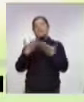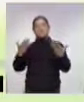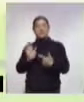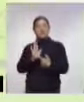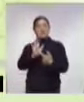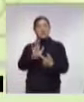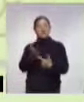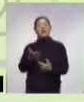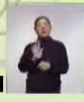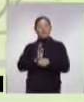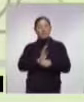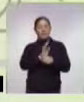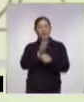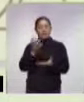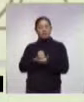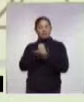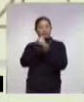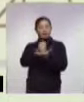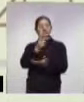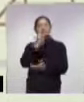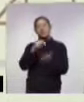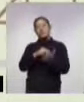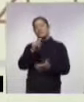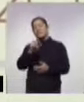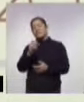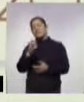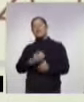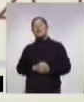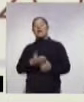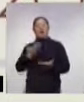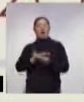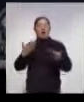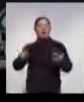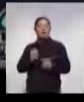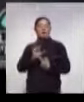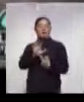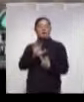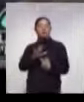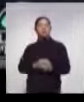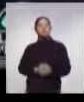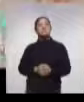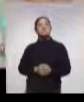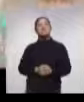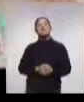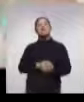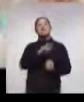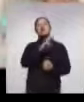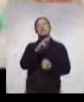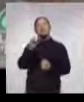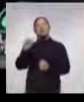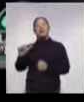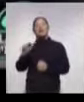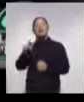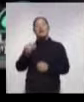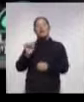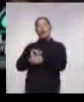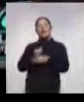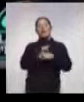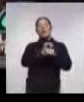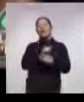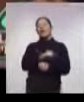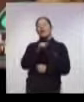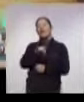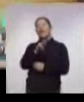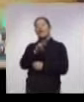filmes nominados al Oscar 2020. Y esta semana proyectamos Rick Dalton, un actor de series de Western